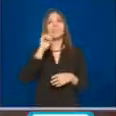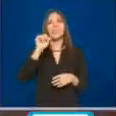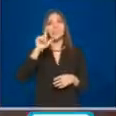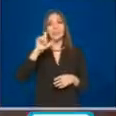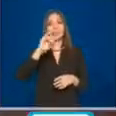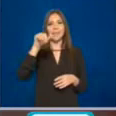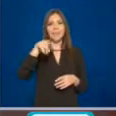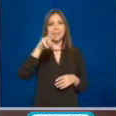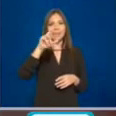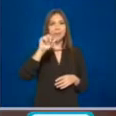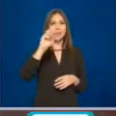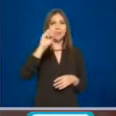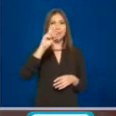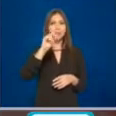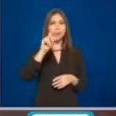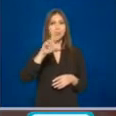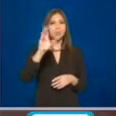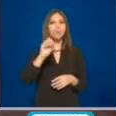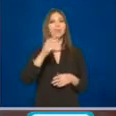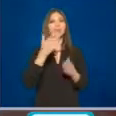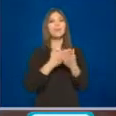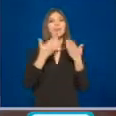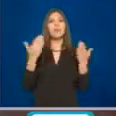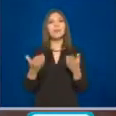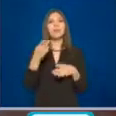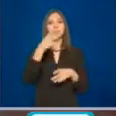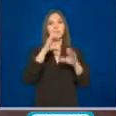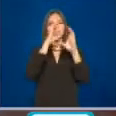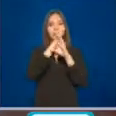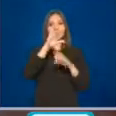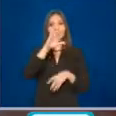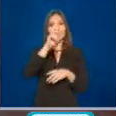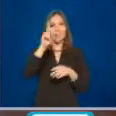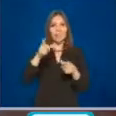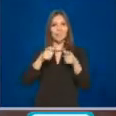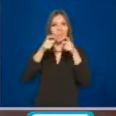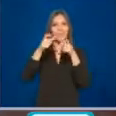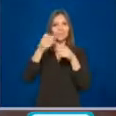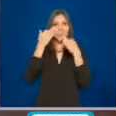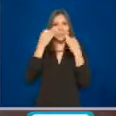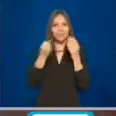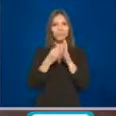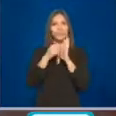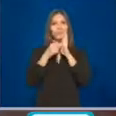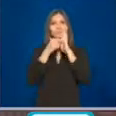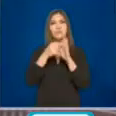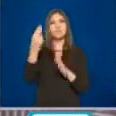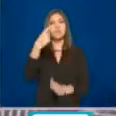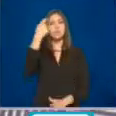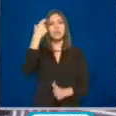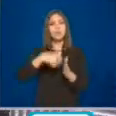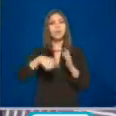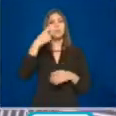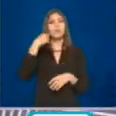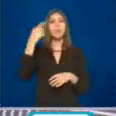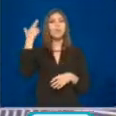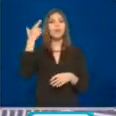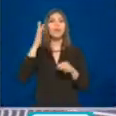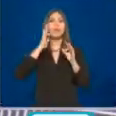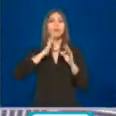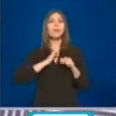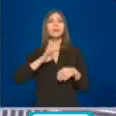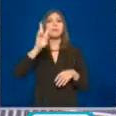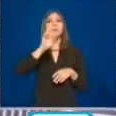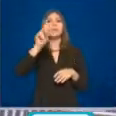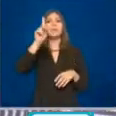Alejandra Orozco con nosotros, presentando pues este material discográfico que es para tenerlo y para pasarla a gusto el fin de semana,